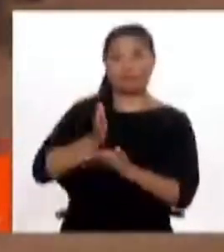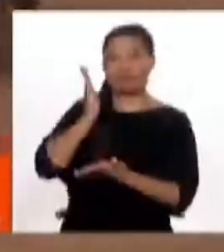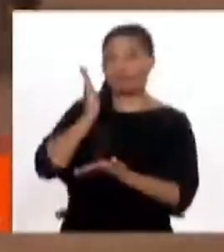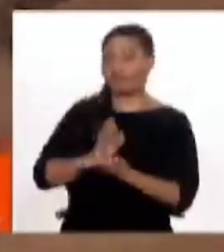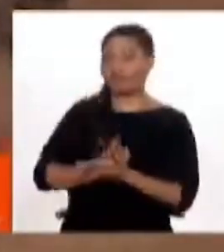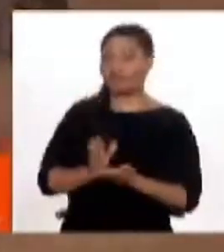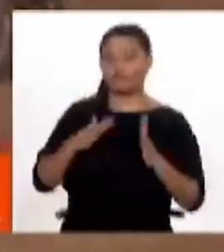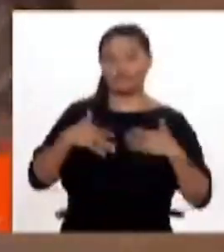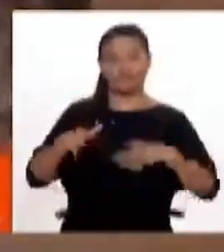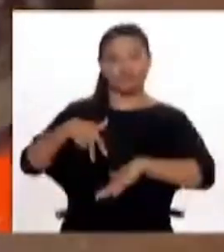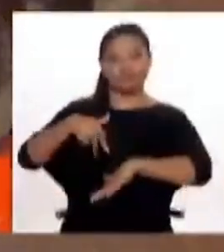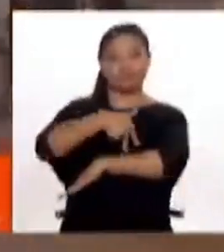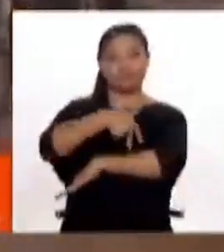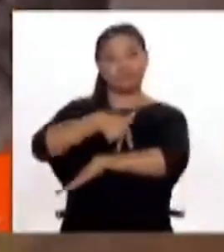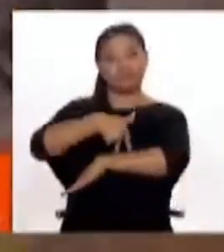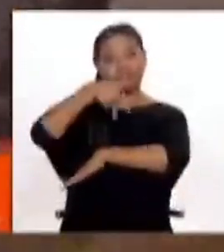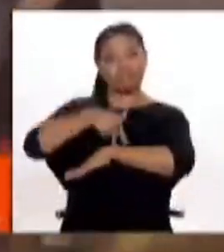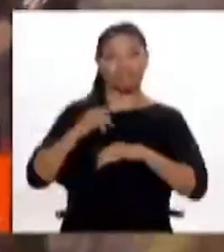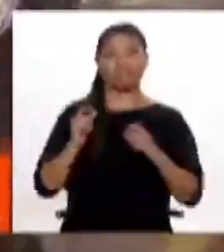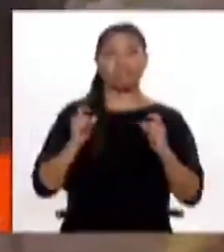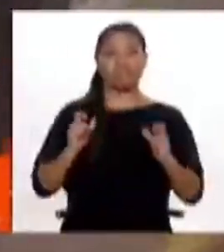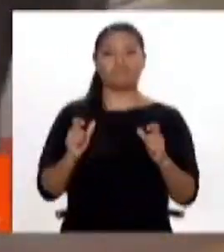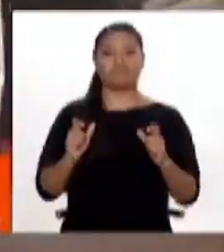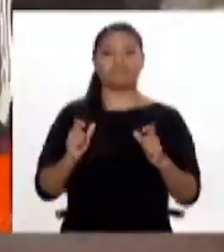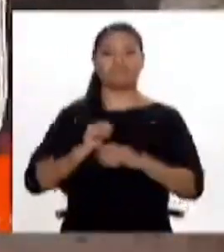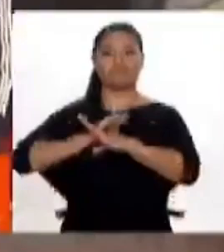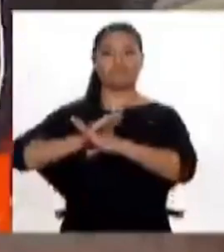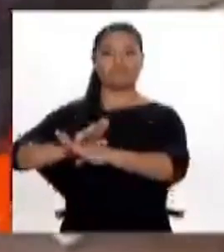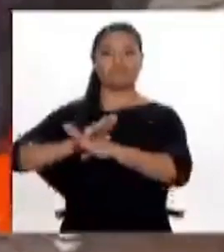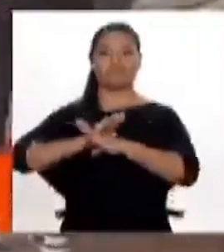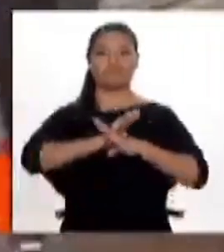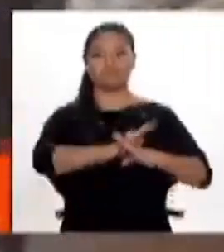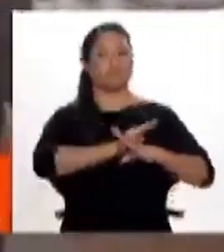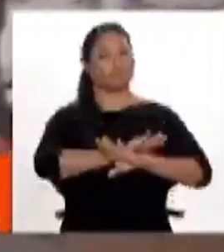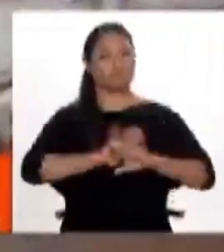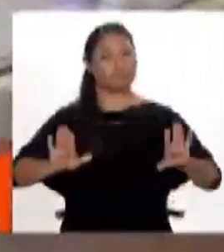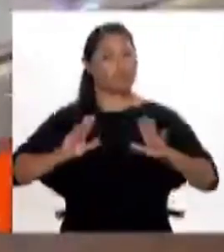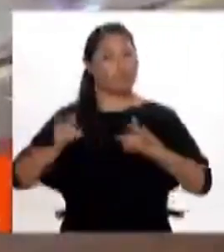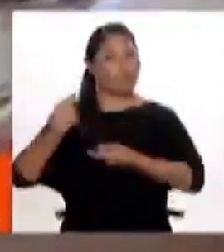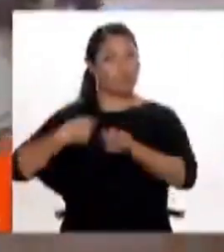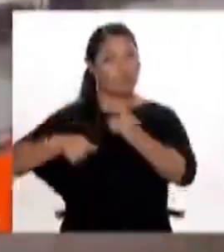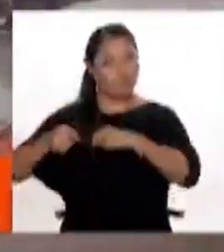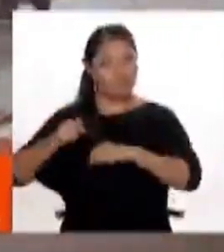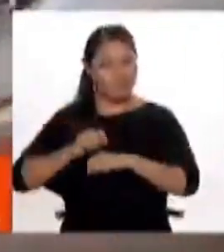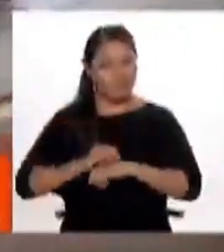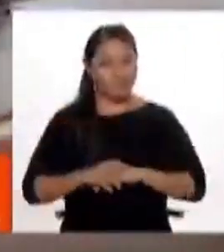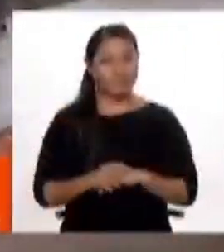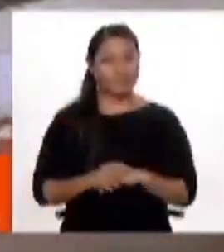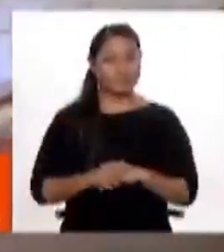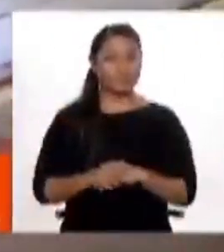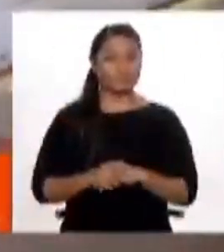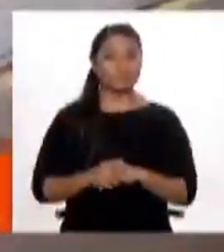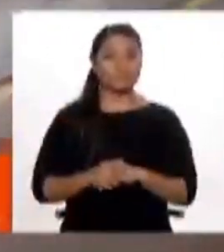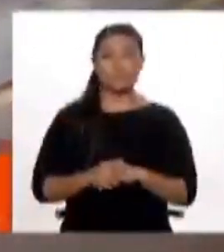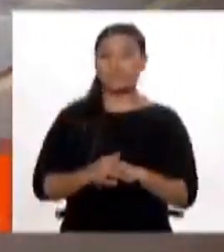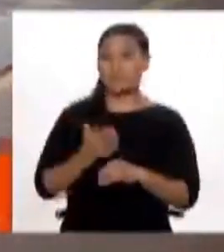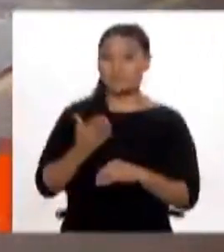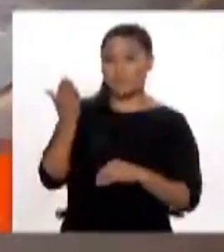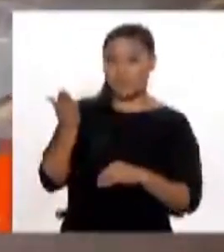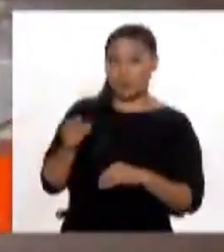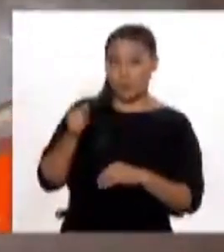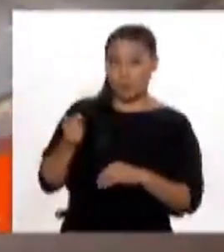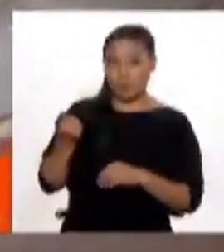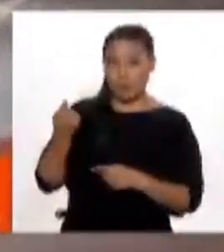así, el principio de autoridad y no se ha permitido que ingresen ambulantes. Vemos acá, por ejemplo, bueno, una comerciante que